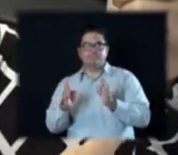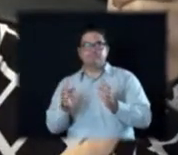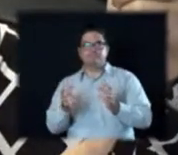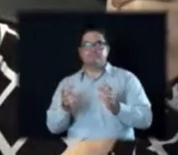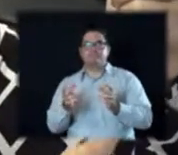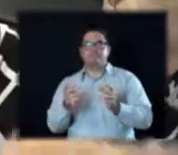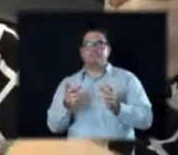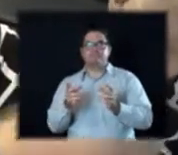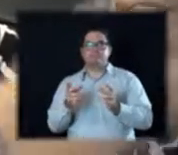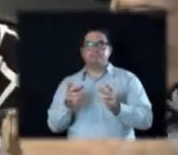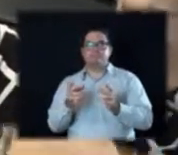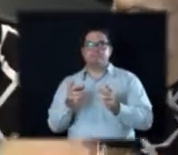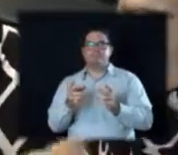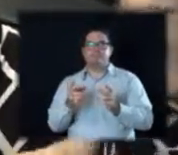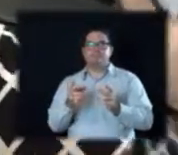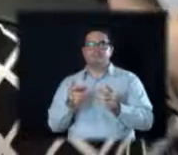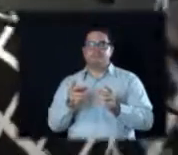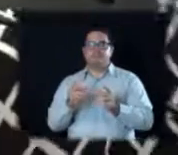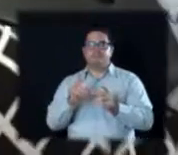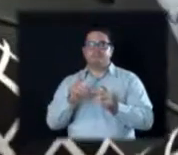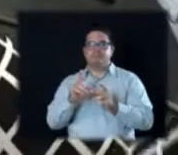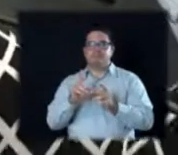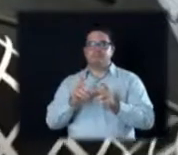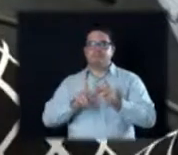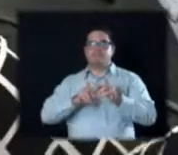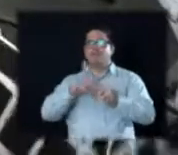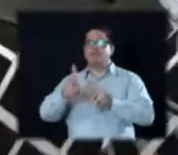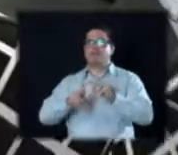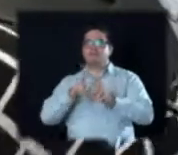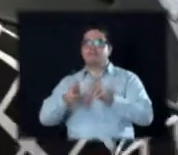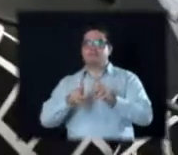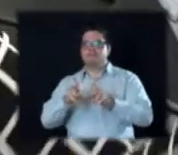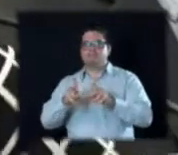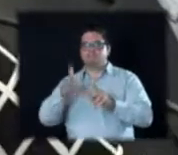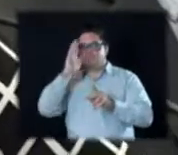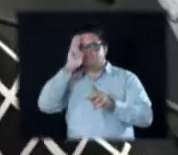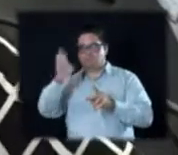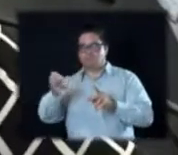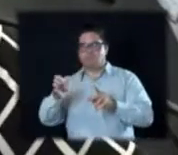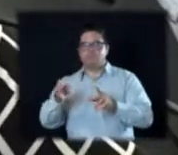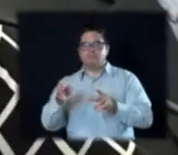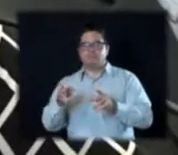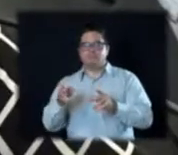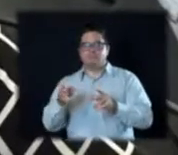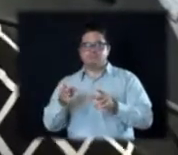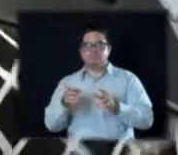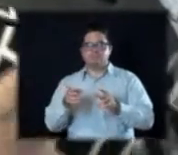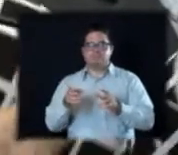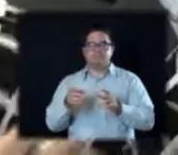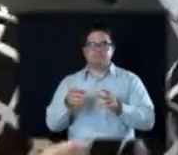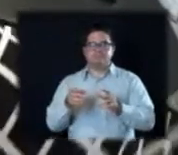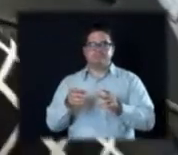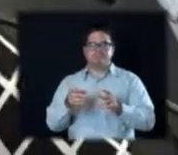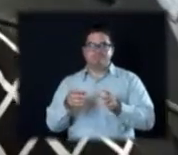si nosotros intercambiamos las letras, las personas iban a entregar su